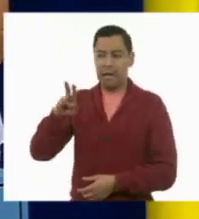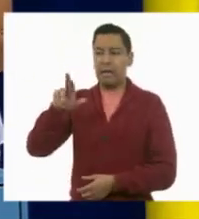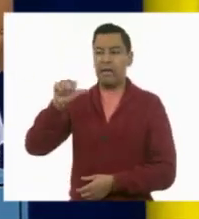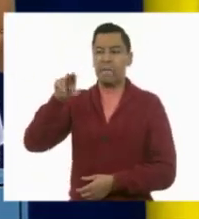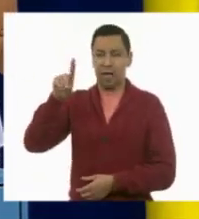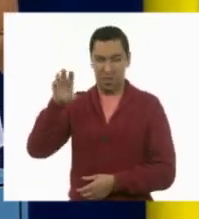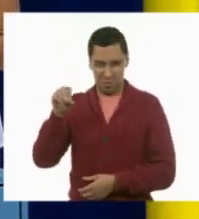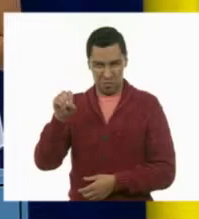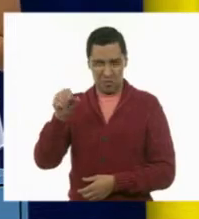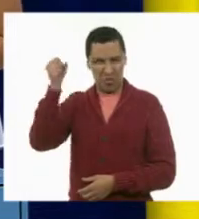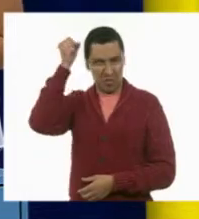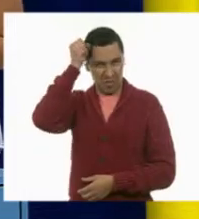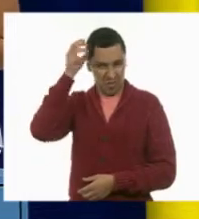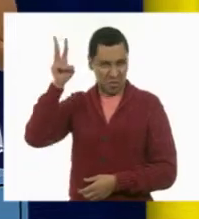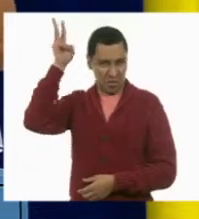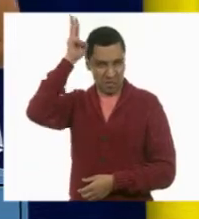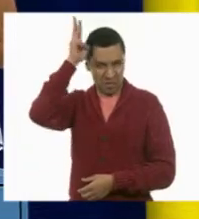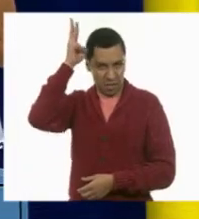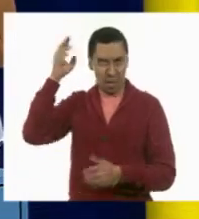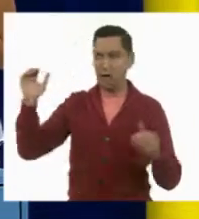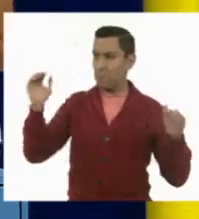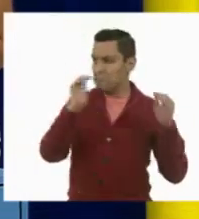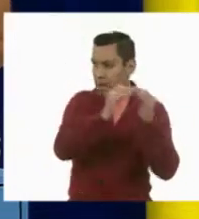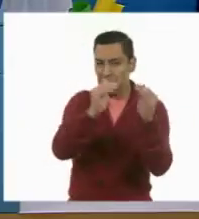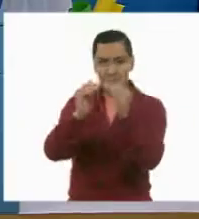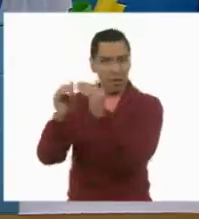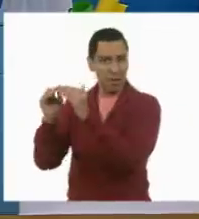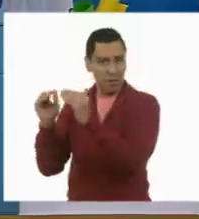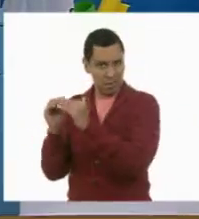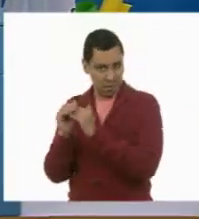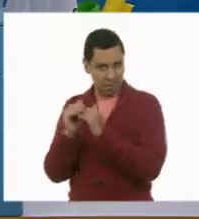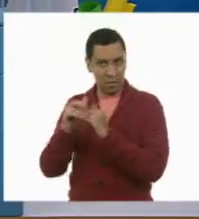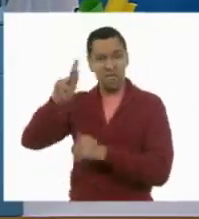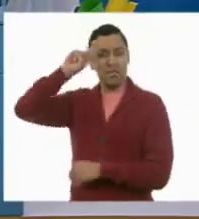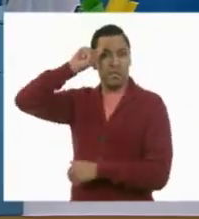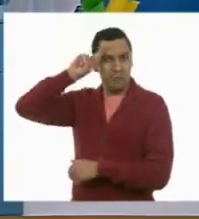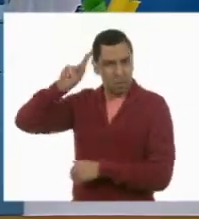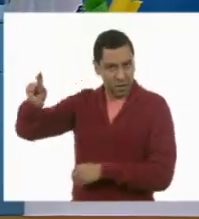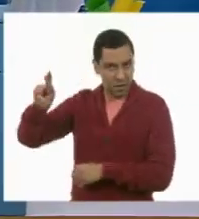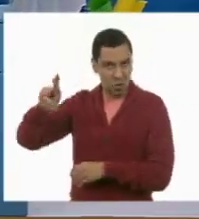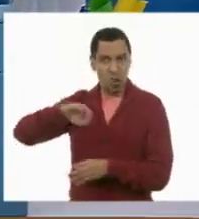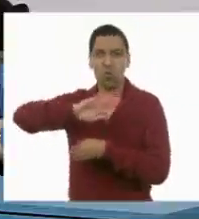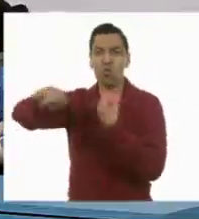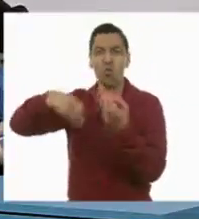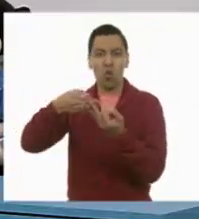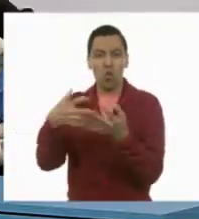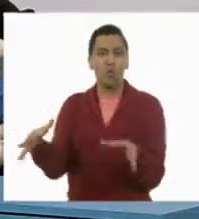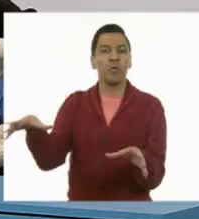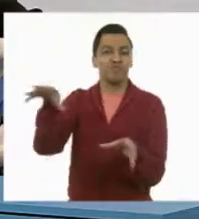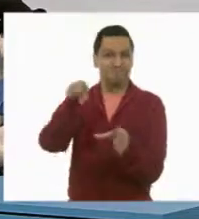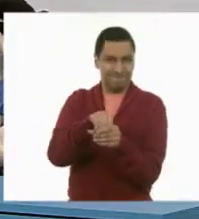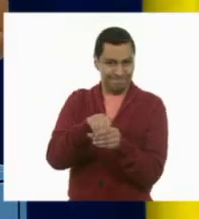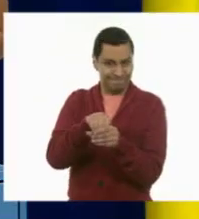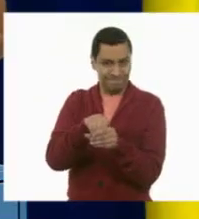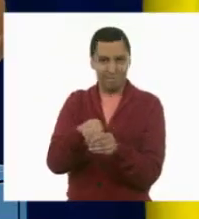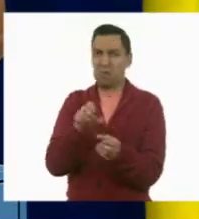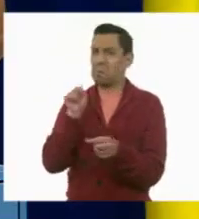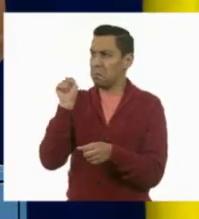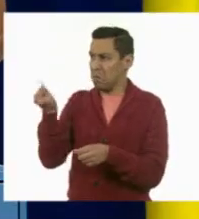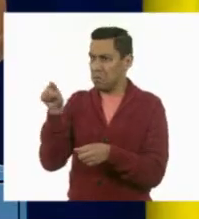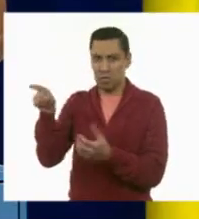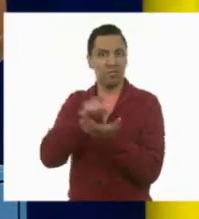tratado exactamente igual que todos sus compañeros. Sí. Exactamente, al igual que todos los niños, Brandon tiene los